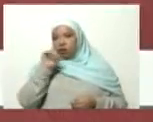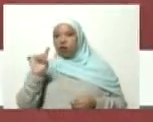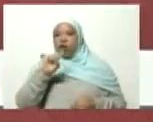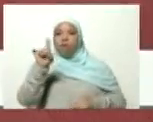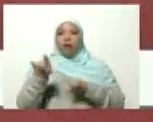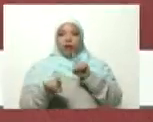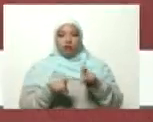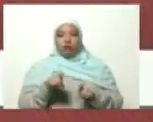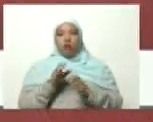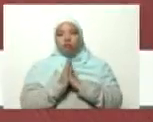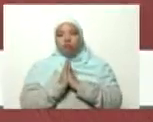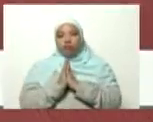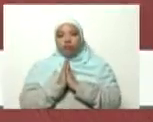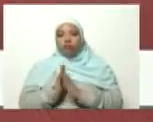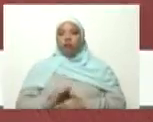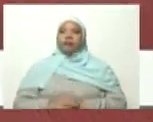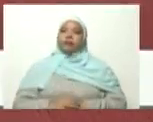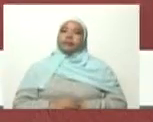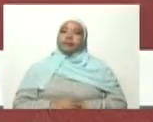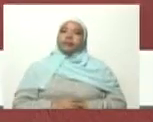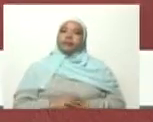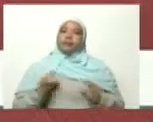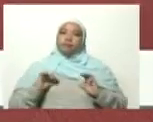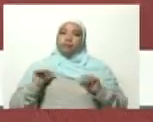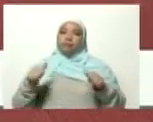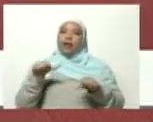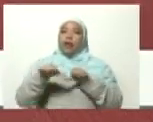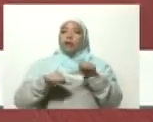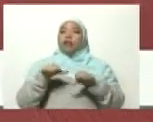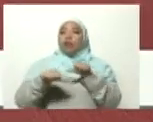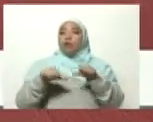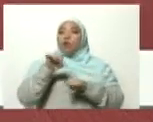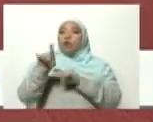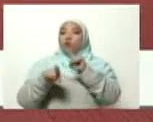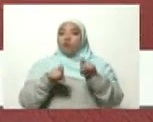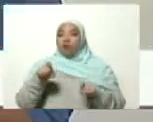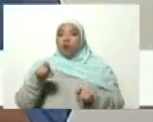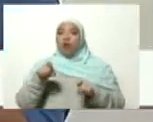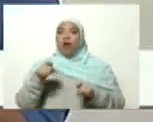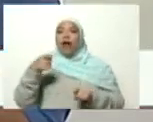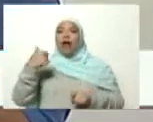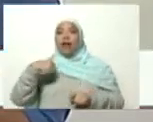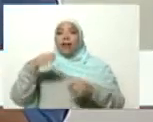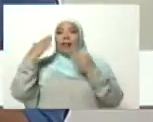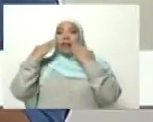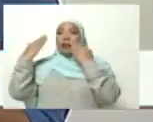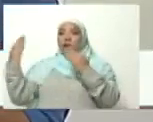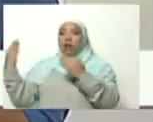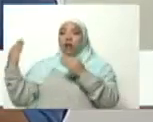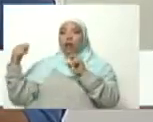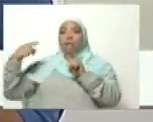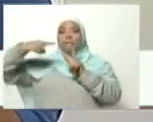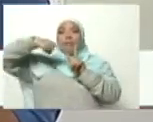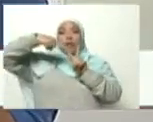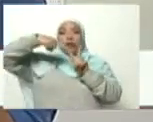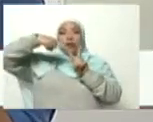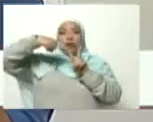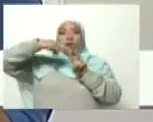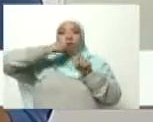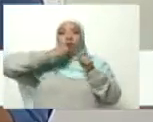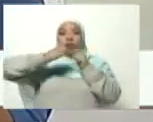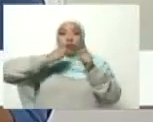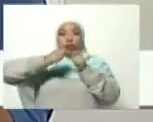por favor. Buenas tardes. Iniciamos el ciclo de preguntas con Melanie Castillo por Venezolana de Televisión. Muy